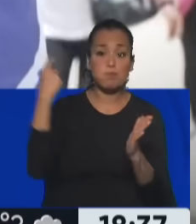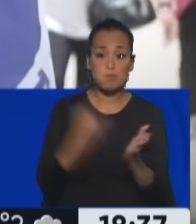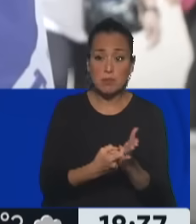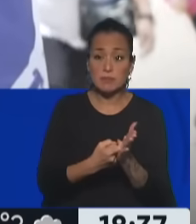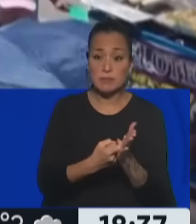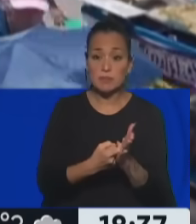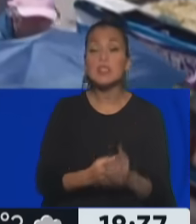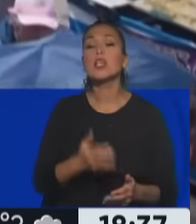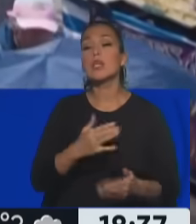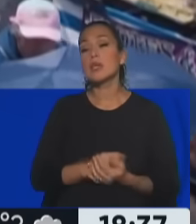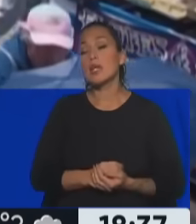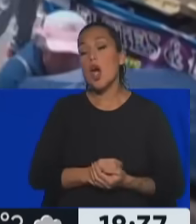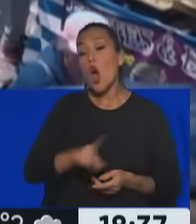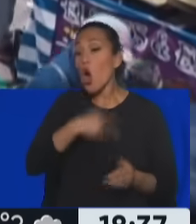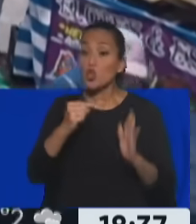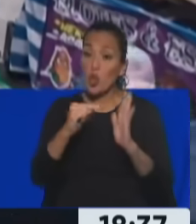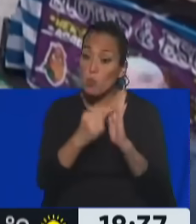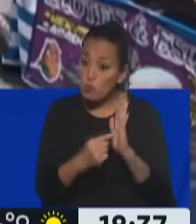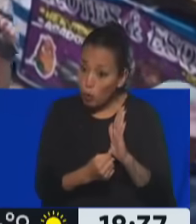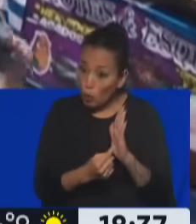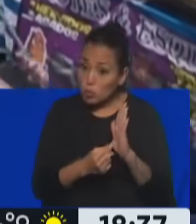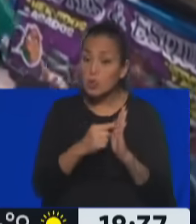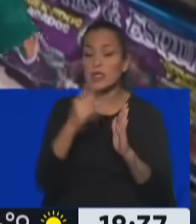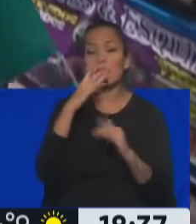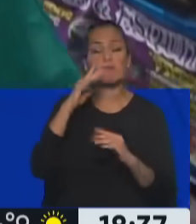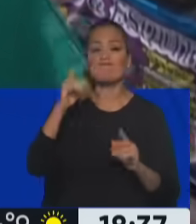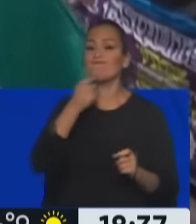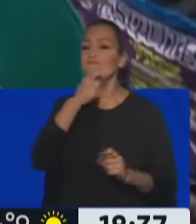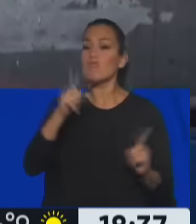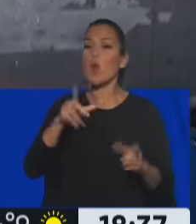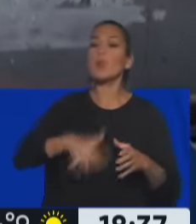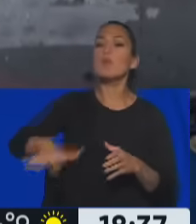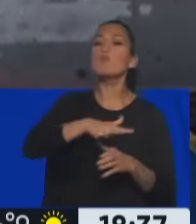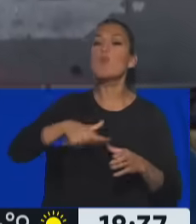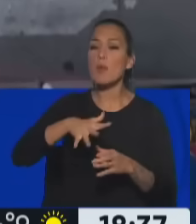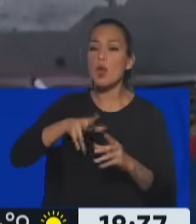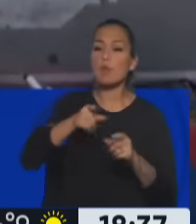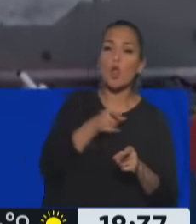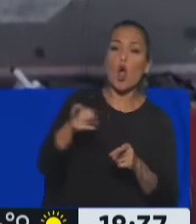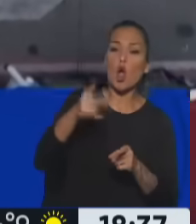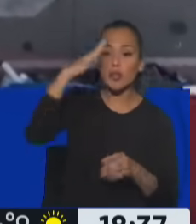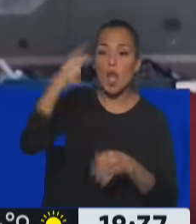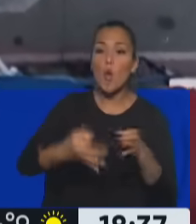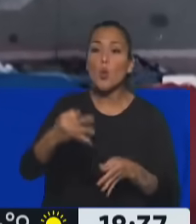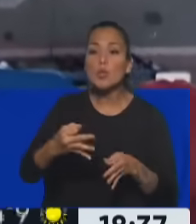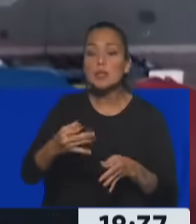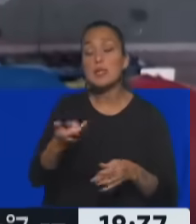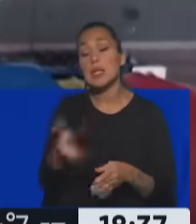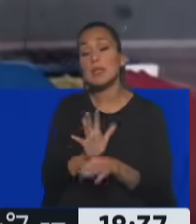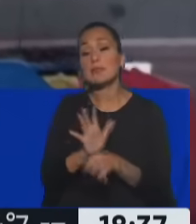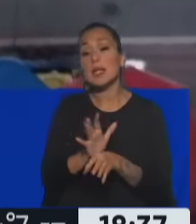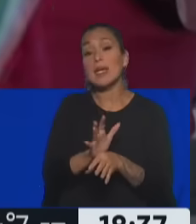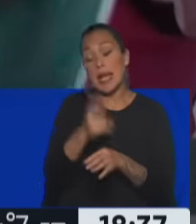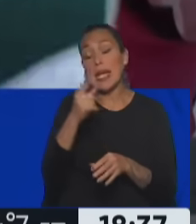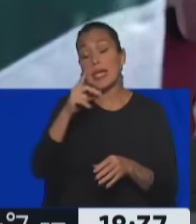sin ley. Otro punto que marca el descontento mayoritario con el Poder Judicial es que el 50% de empleados administrativos y